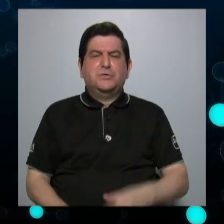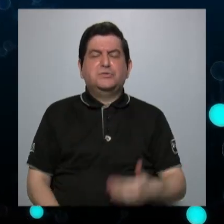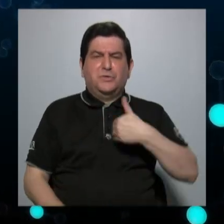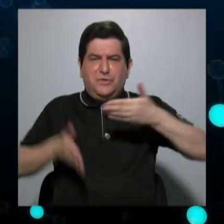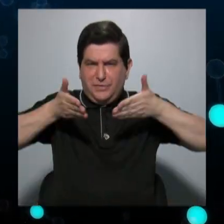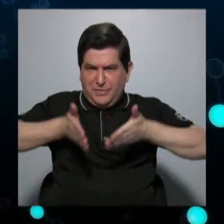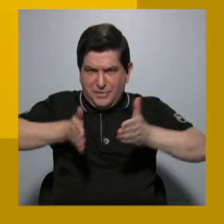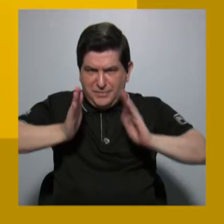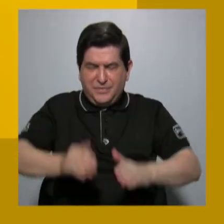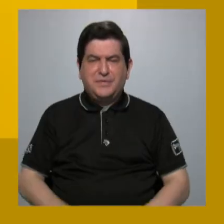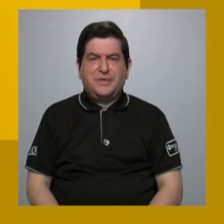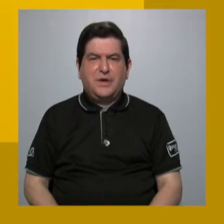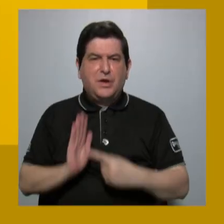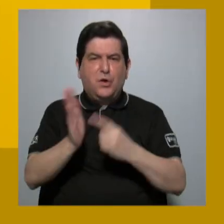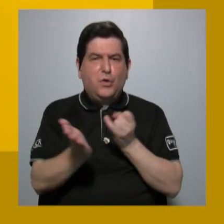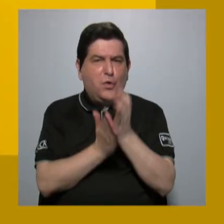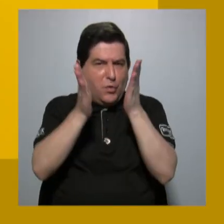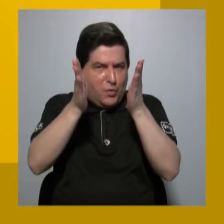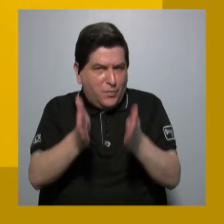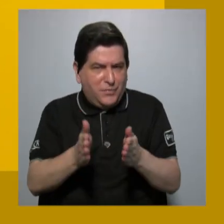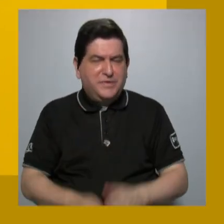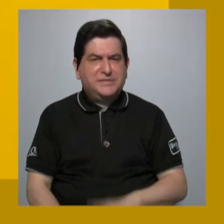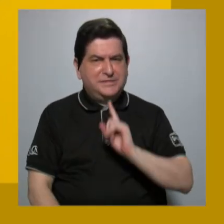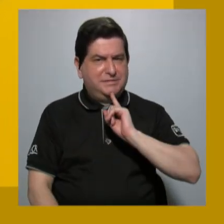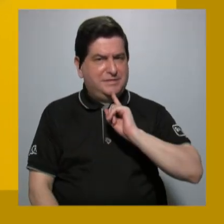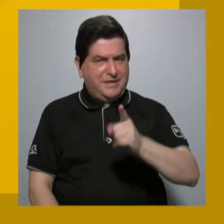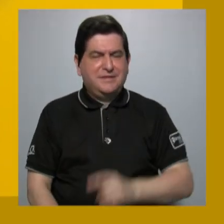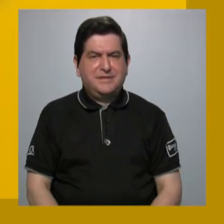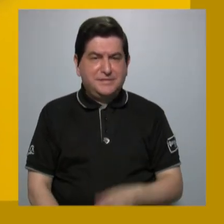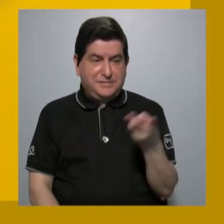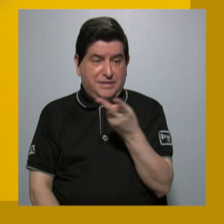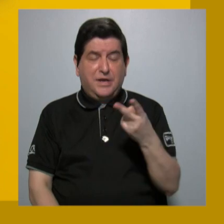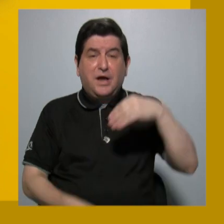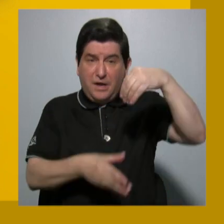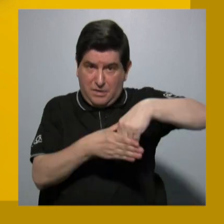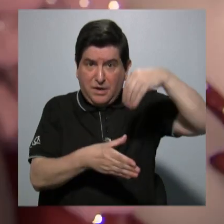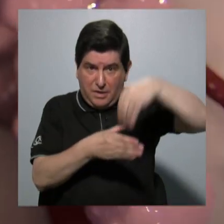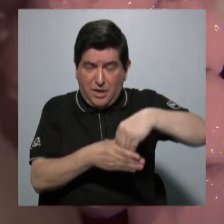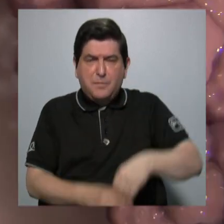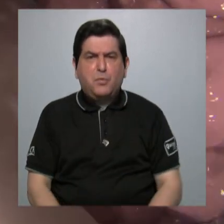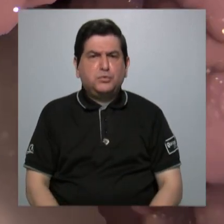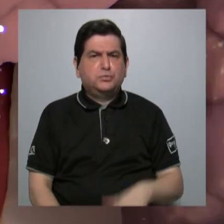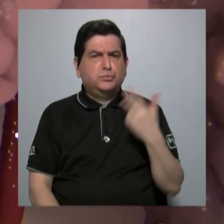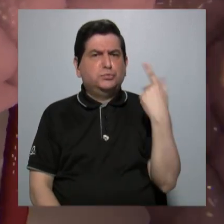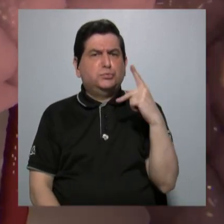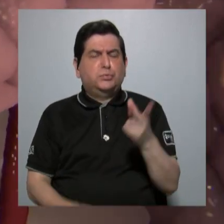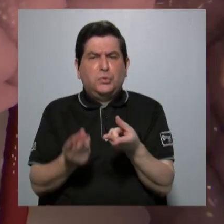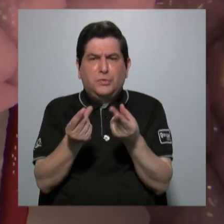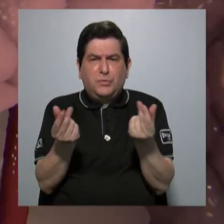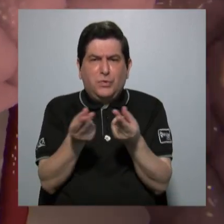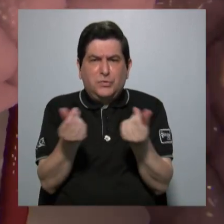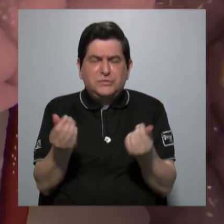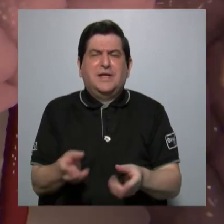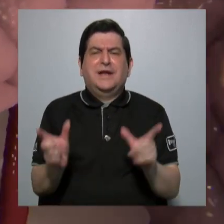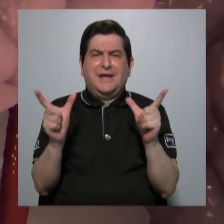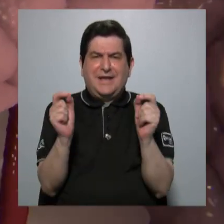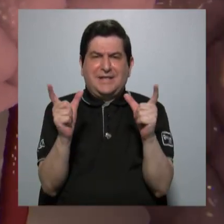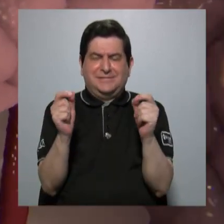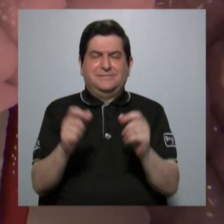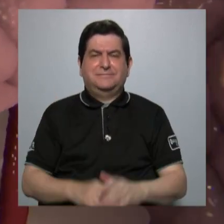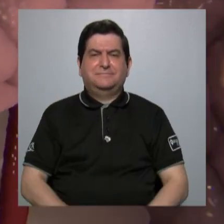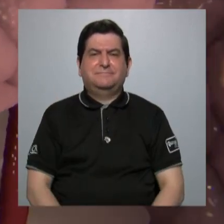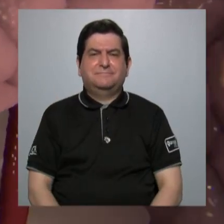reproductivo. Así lo señala el investigador cuando afirma que ambos compuestos son altamente cancerígenos.